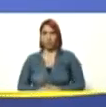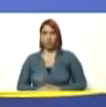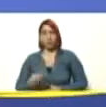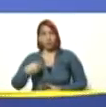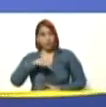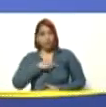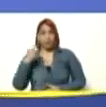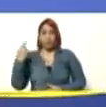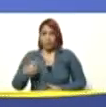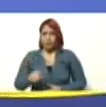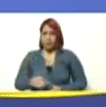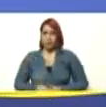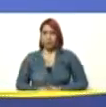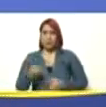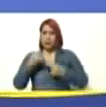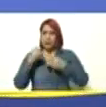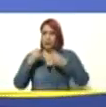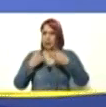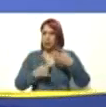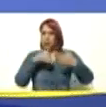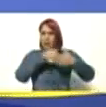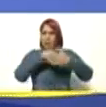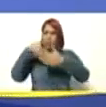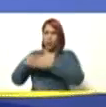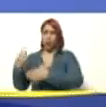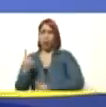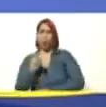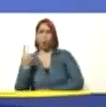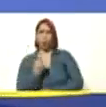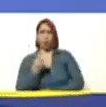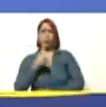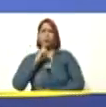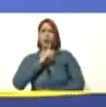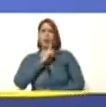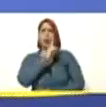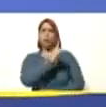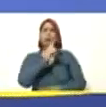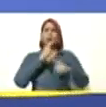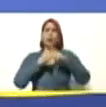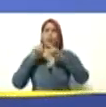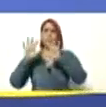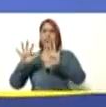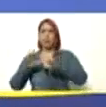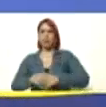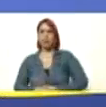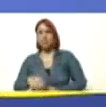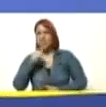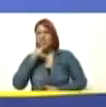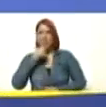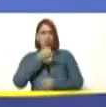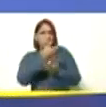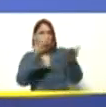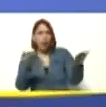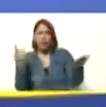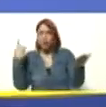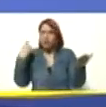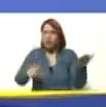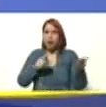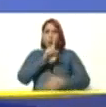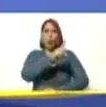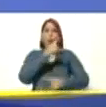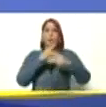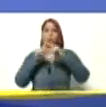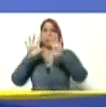Nosotros tenemos un instrumento electoral único que se llama el 1x10. ¿Quiénes de ustedes tienen el